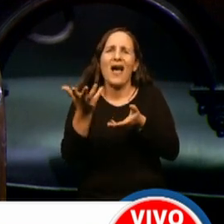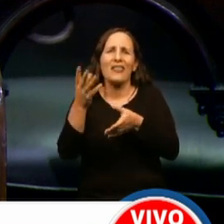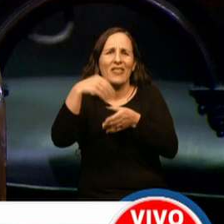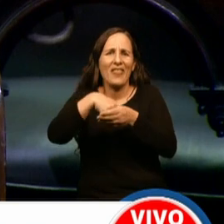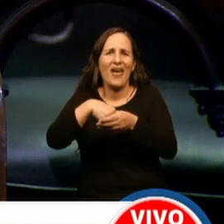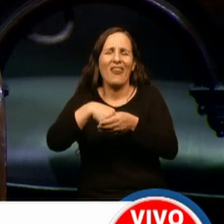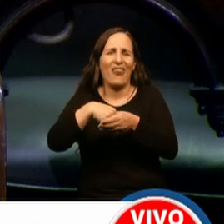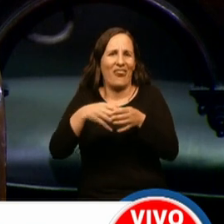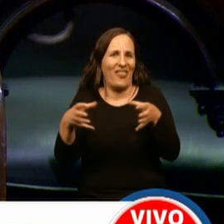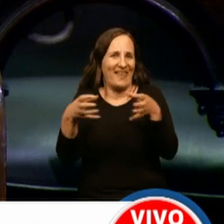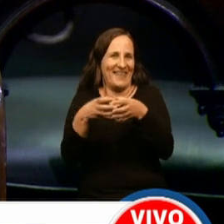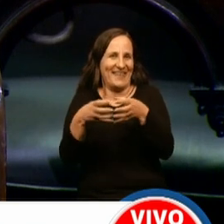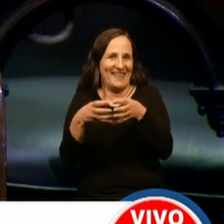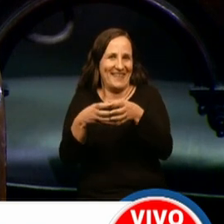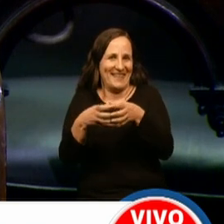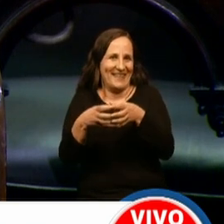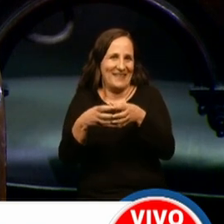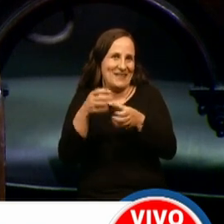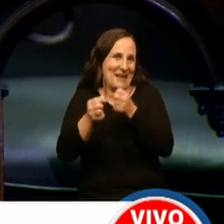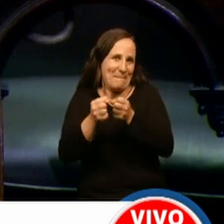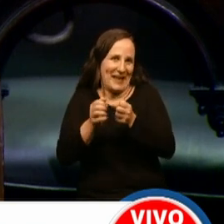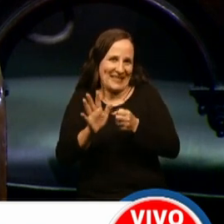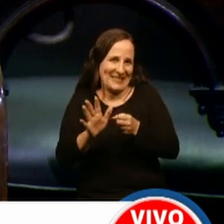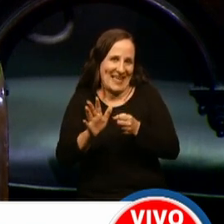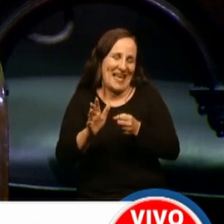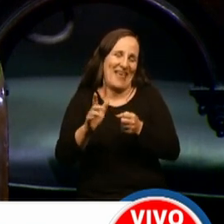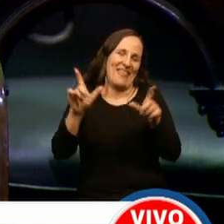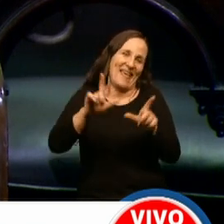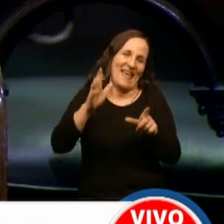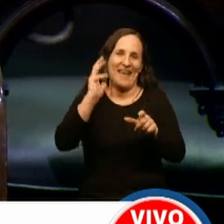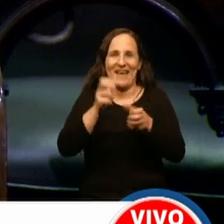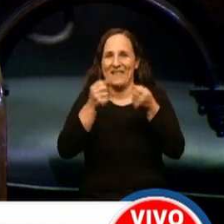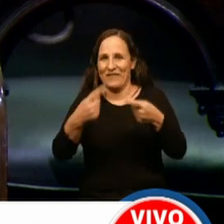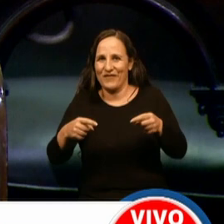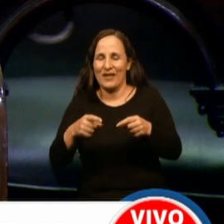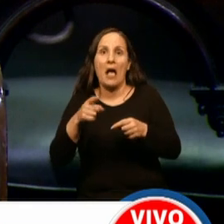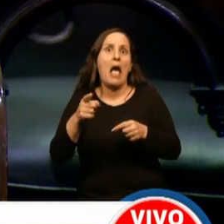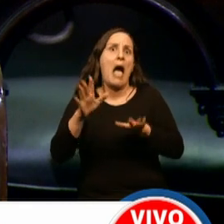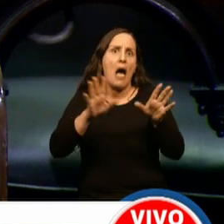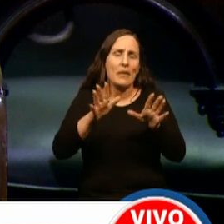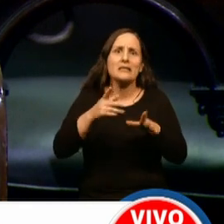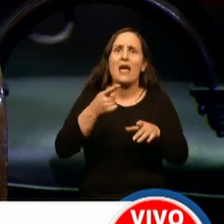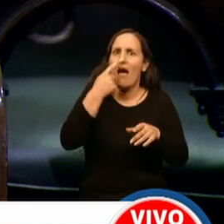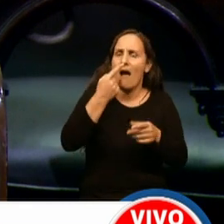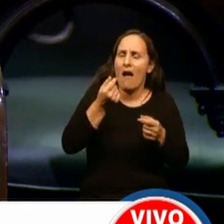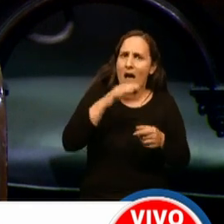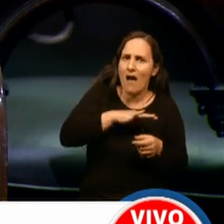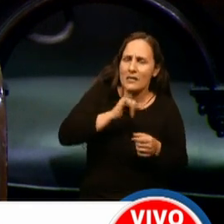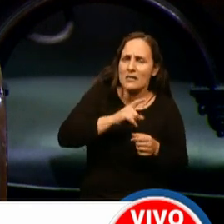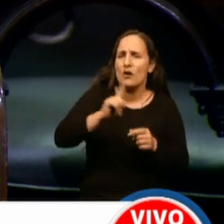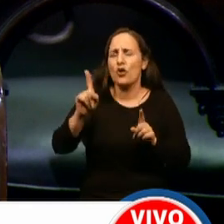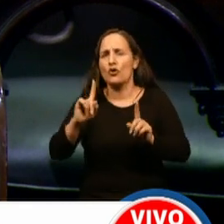personas que conforman esa empresa de comunicación con o sin fines de lucro para ellos va a ser